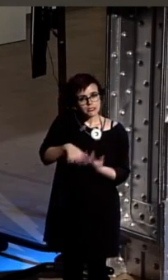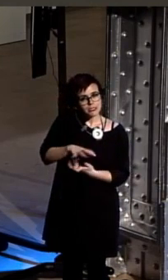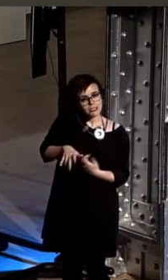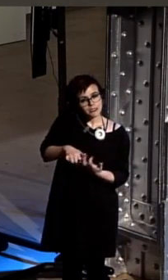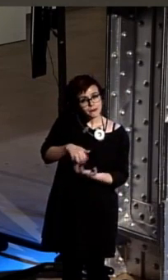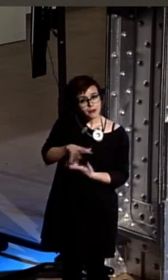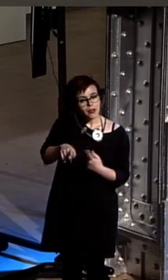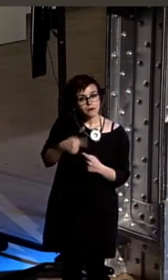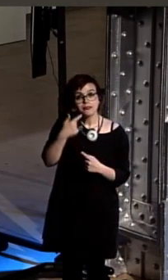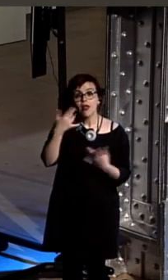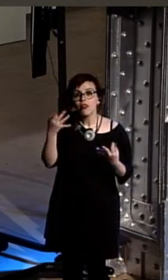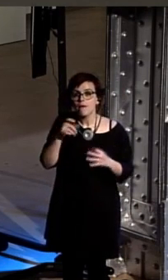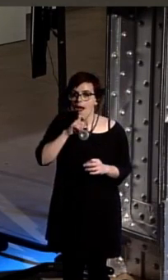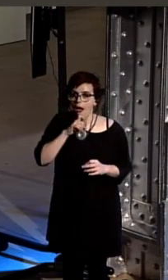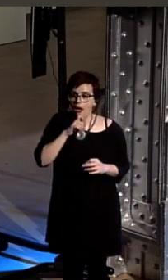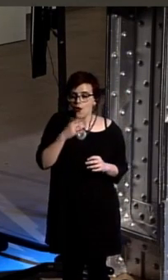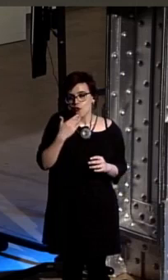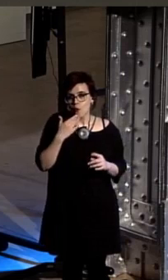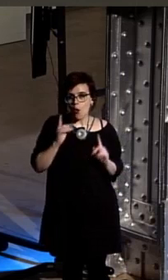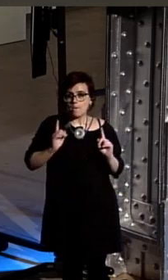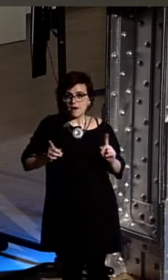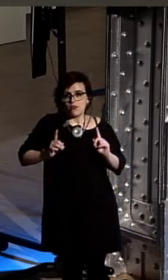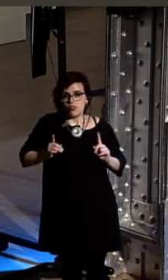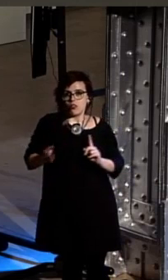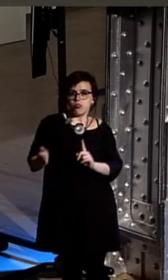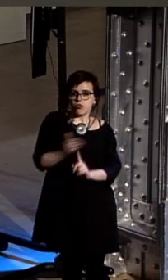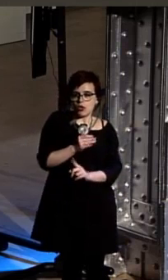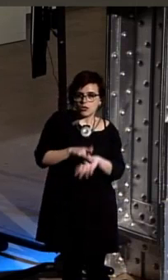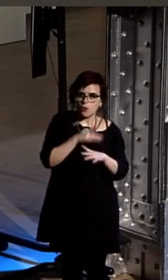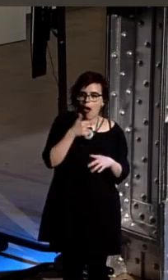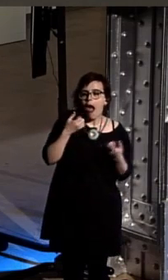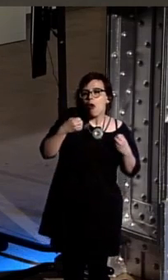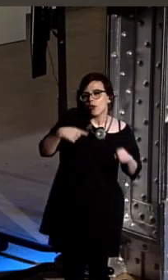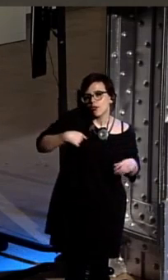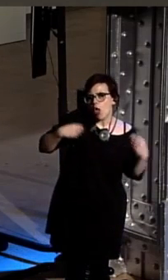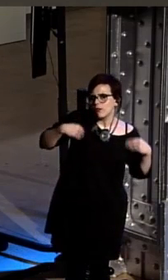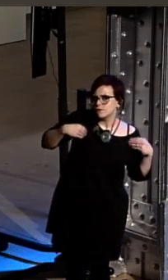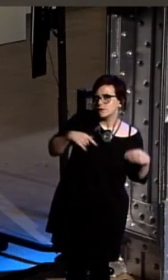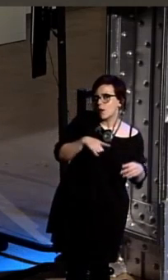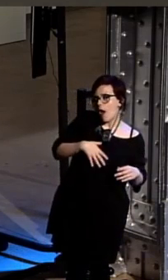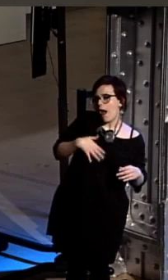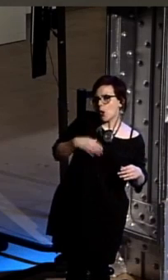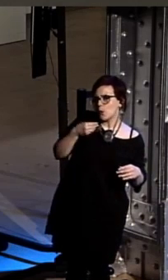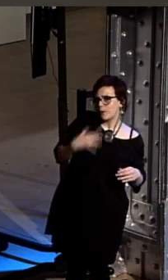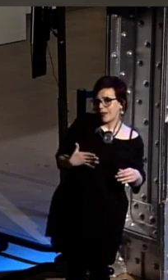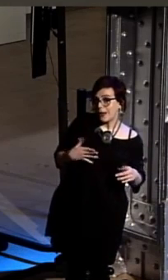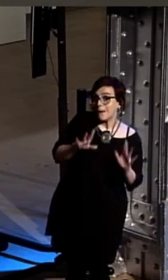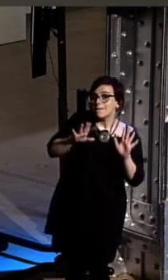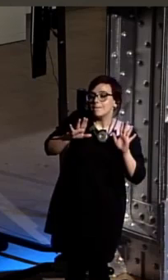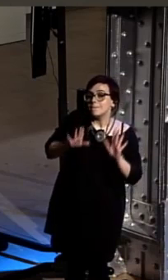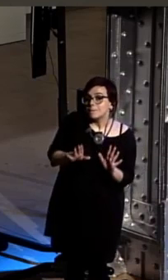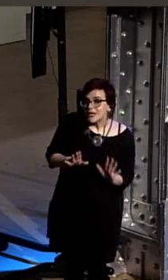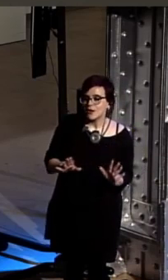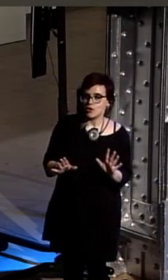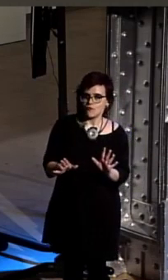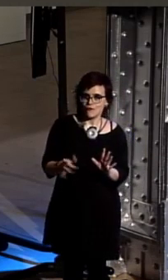por lo tanto hay que prevenirlos, aún si yo la disfruto desde mi propia experiencia subjetiva. Esto vuelve de vuelta al problema que yo empecé con los pacientes